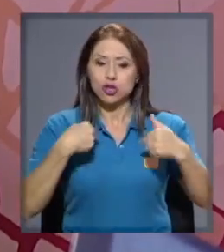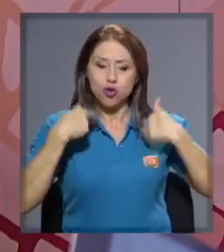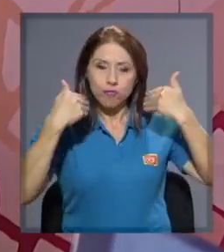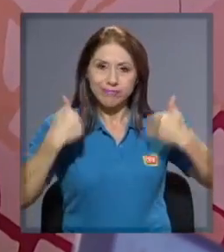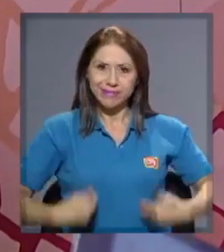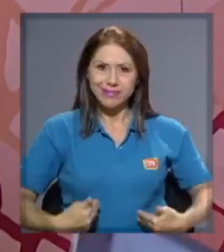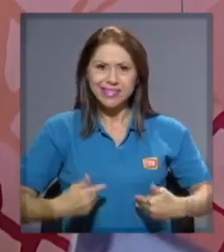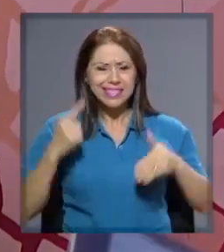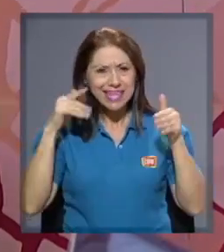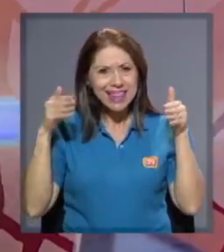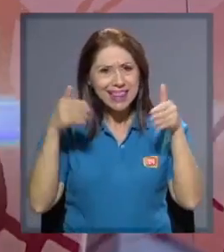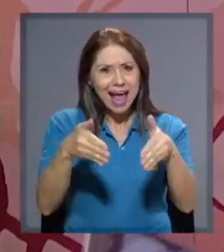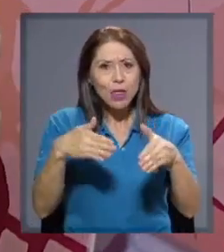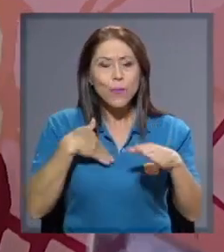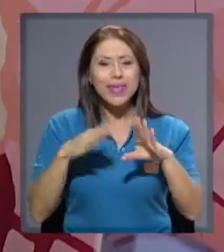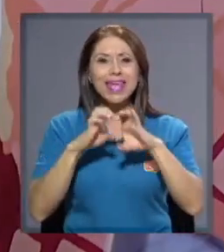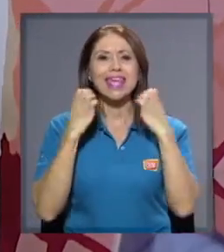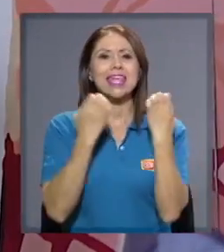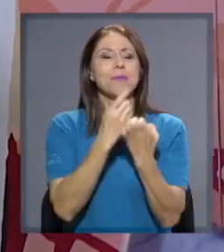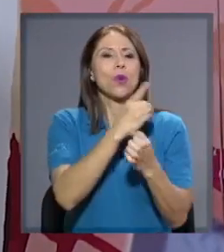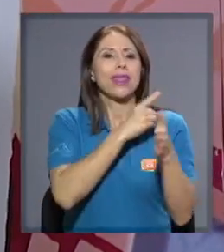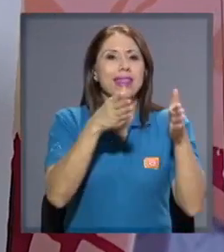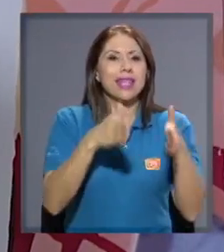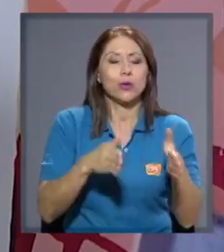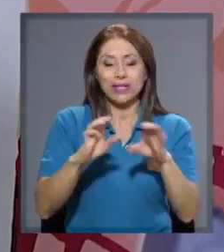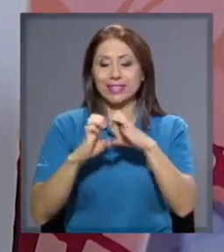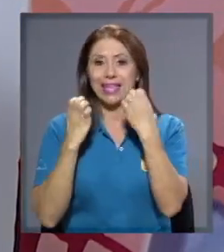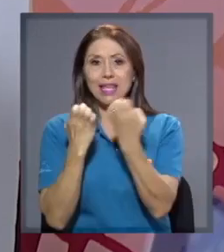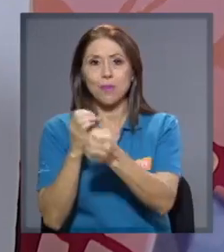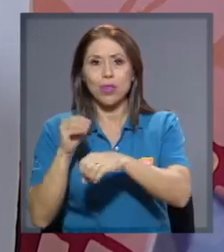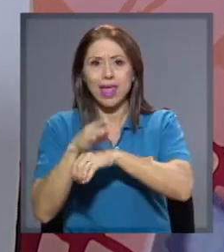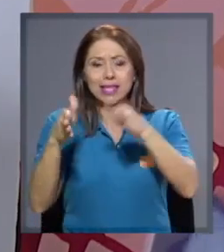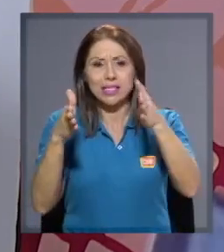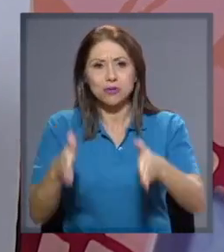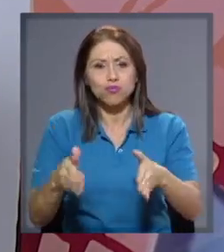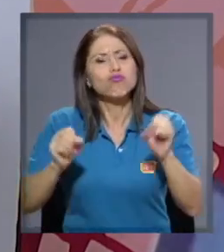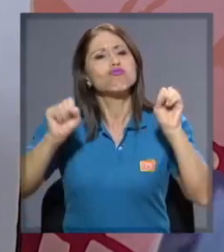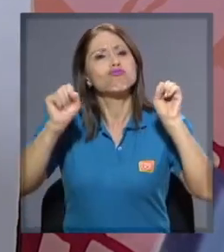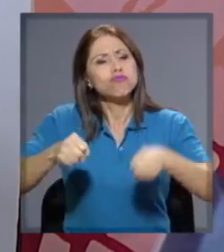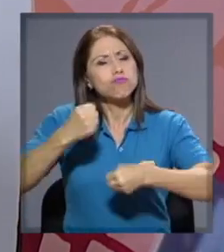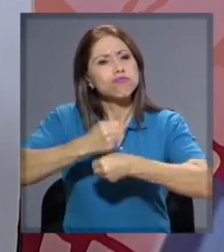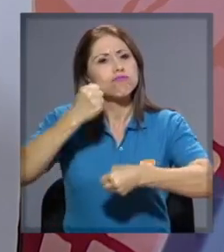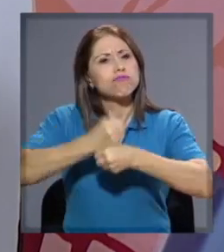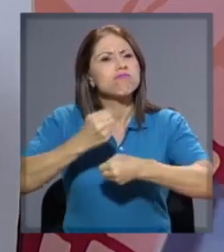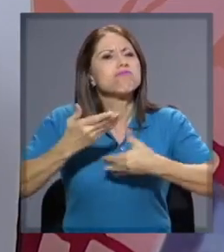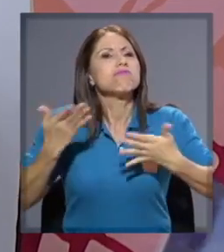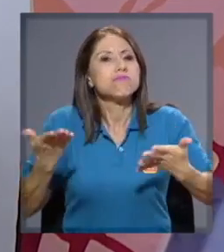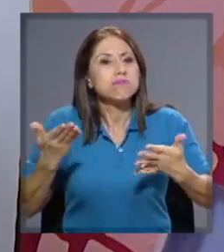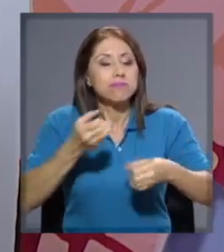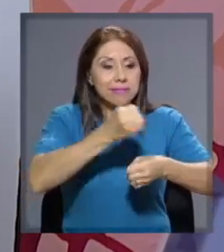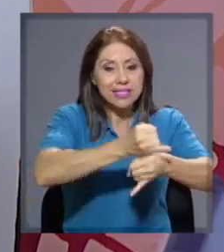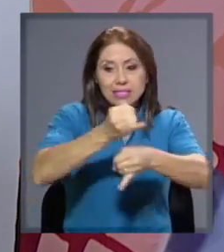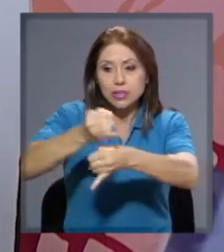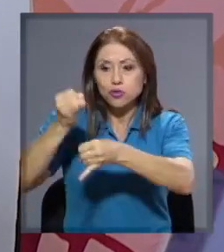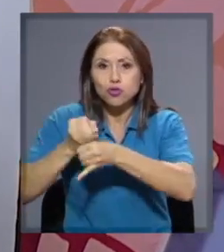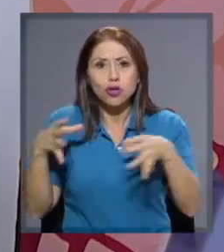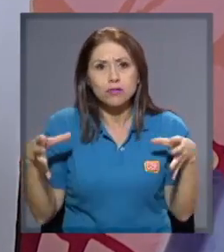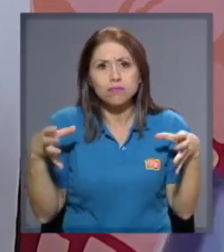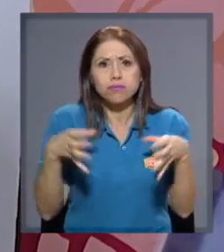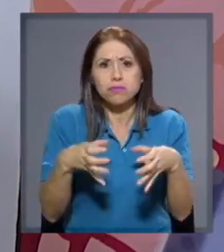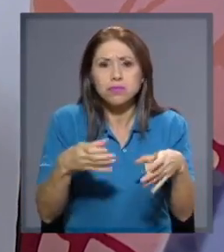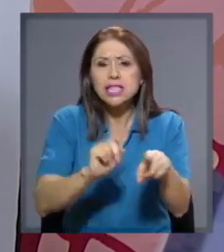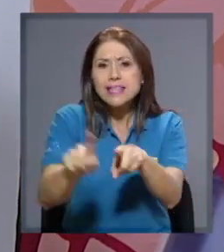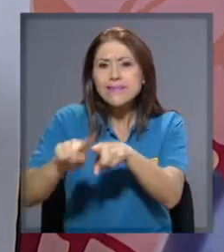completamente centrado mi equipo de directores mi equipo de asesores en poder trabajar en función de integrar a las instituciones de integrar a las